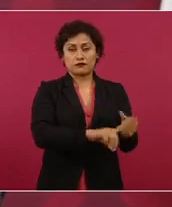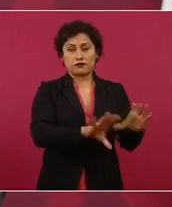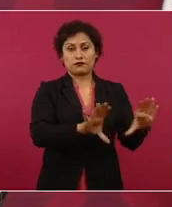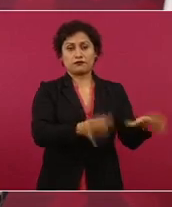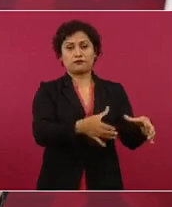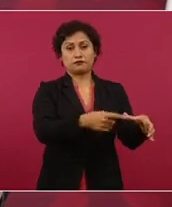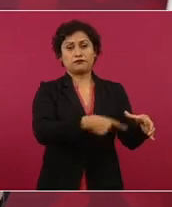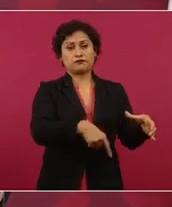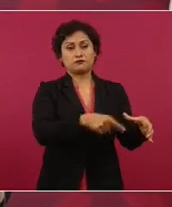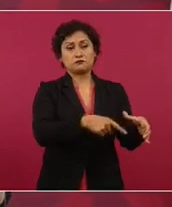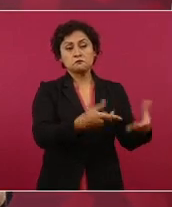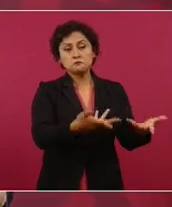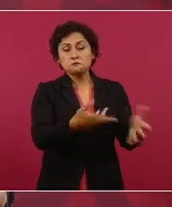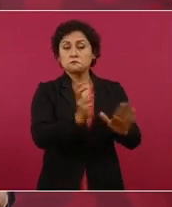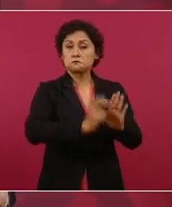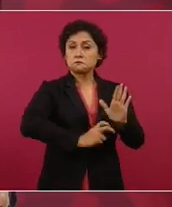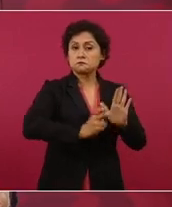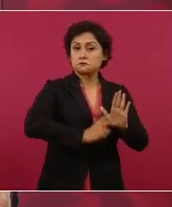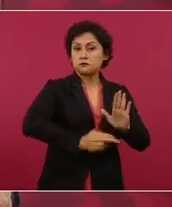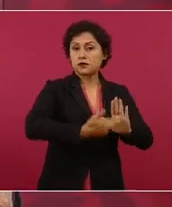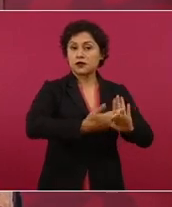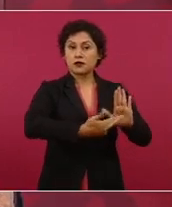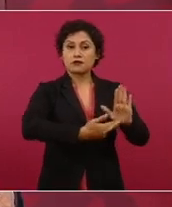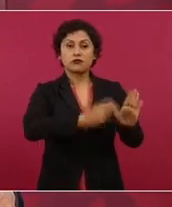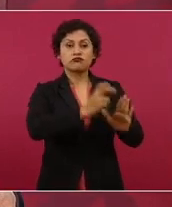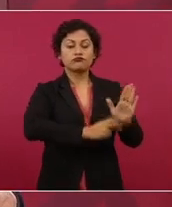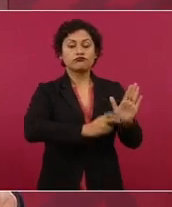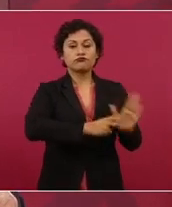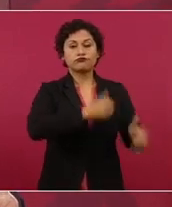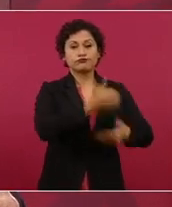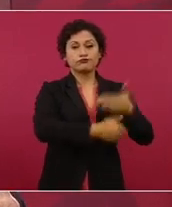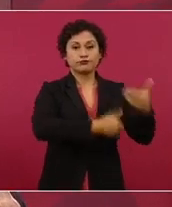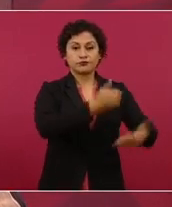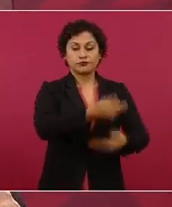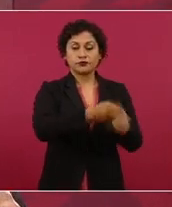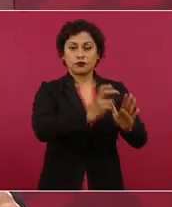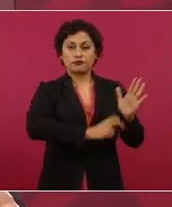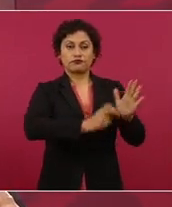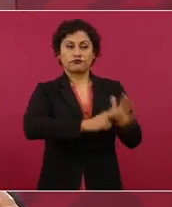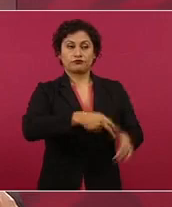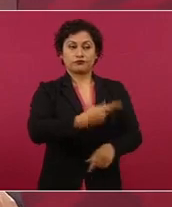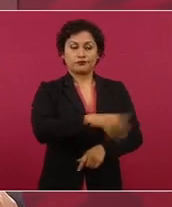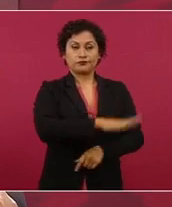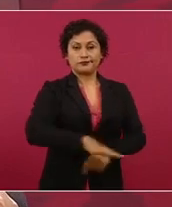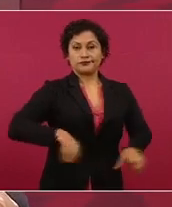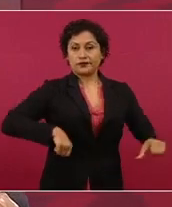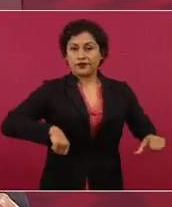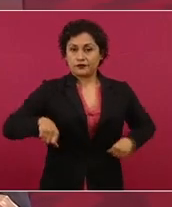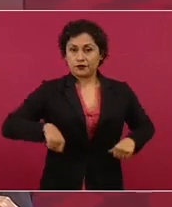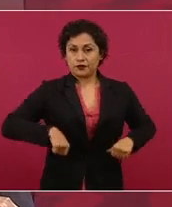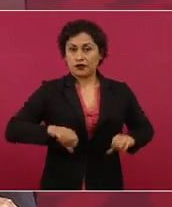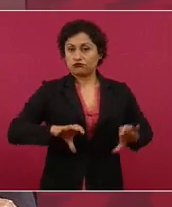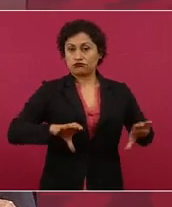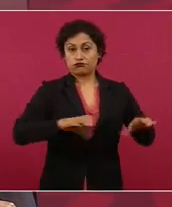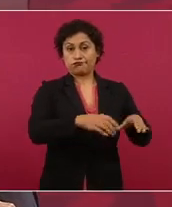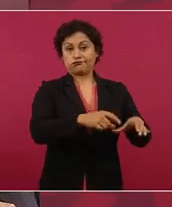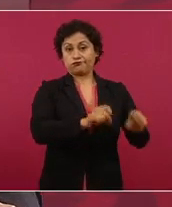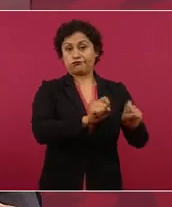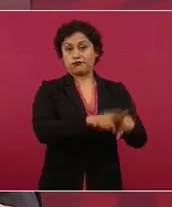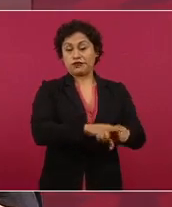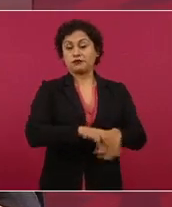sus procedimientos, su actuación, y en el caso de los